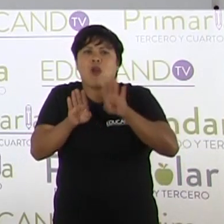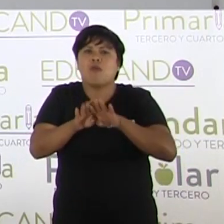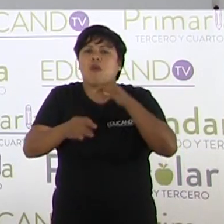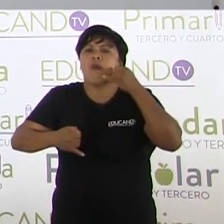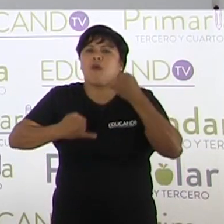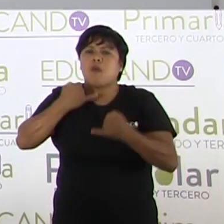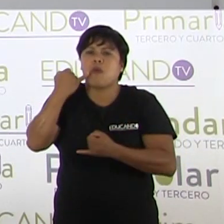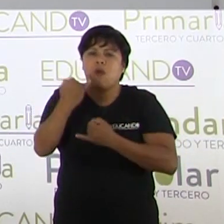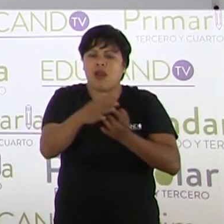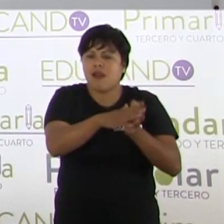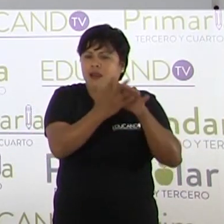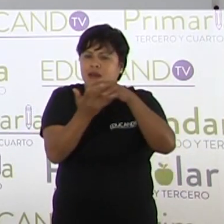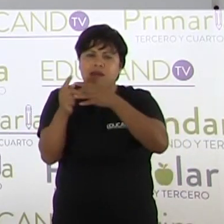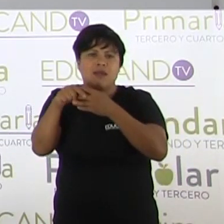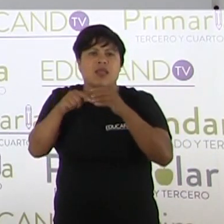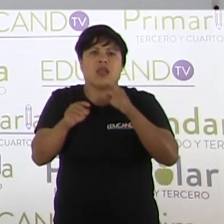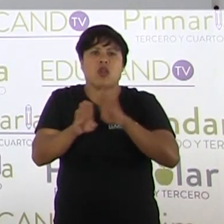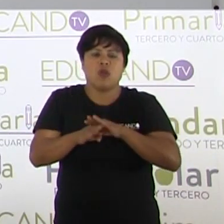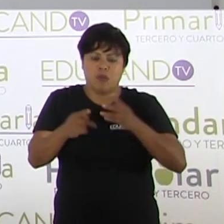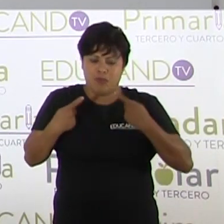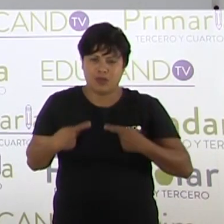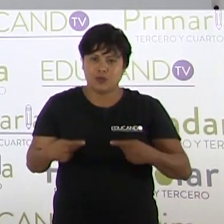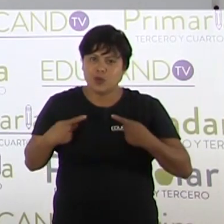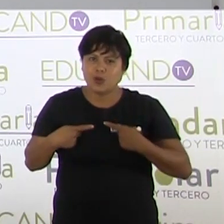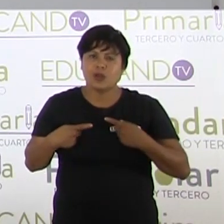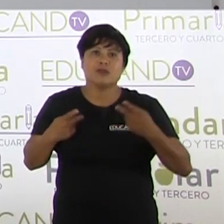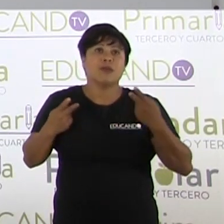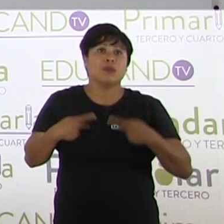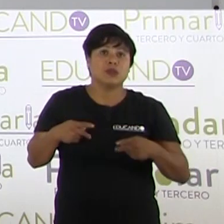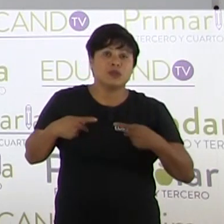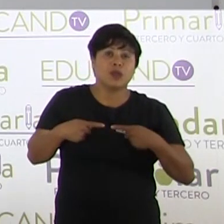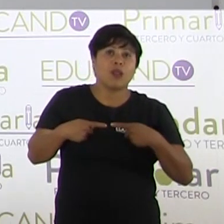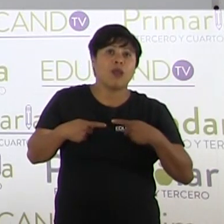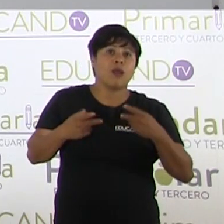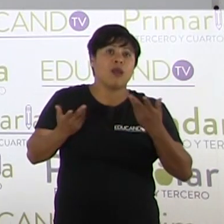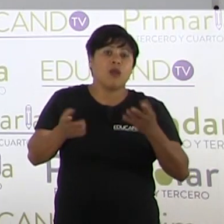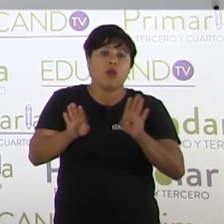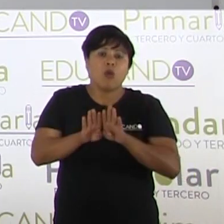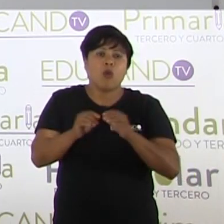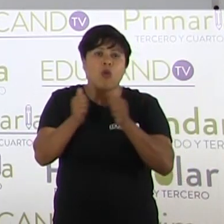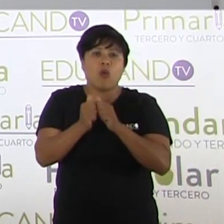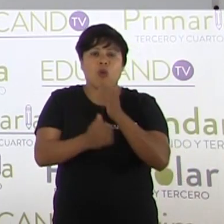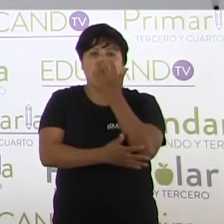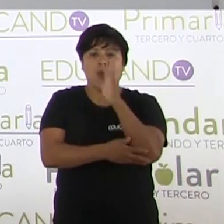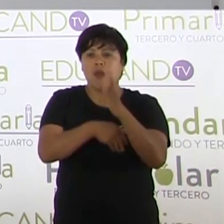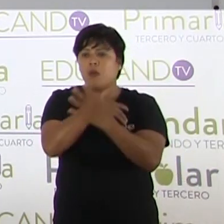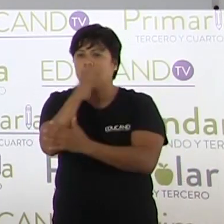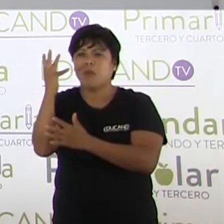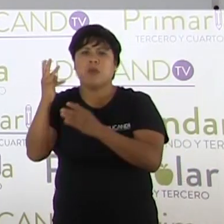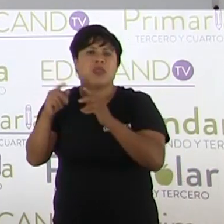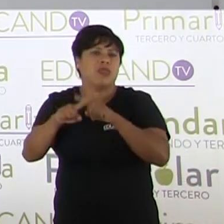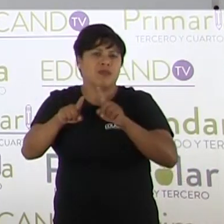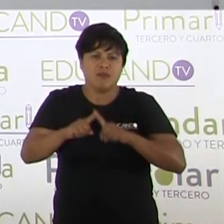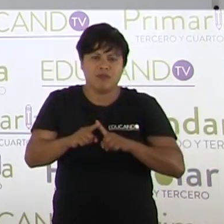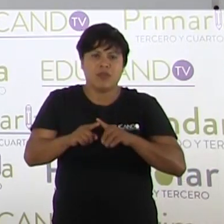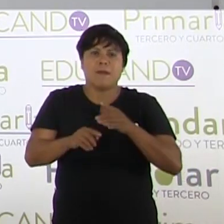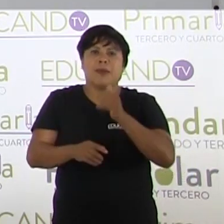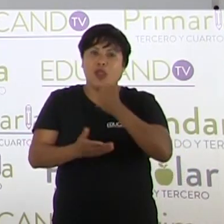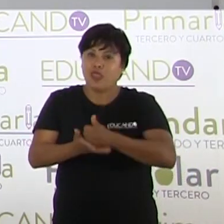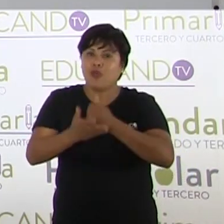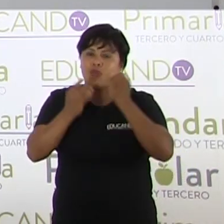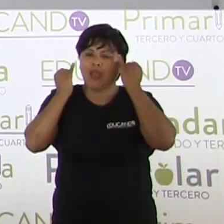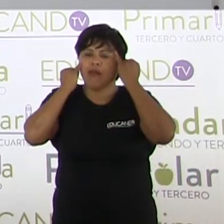la interacción tanto entre seres humanos con la naturaleza, pero que te ayuda a